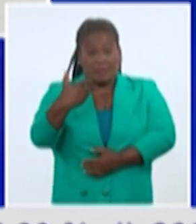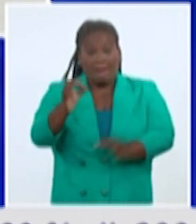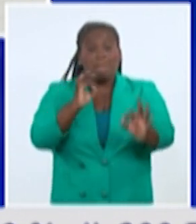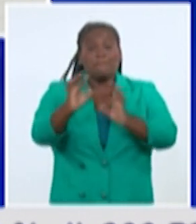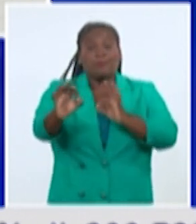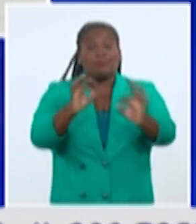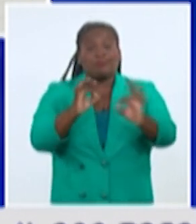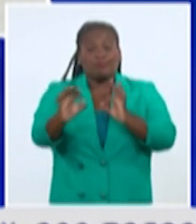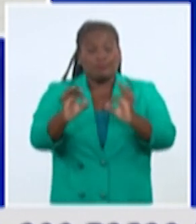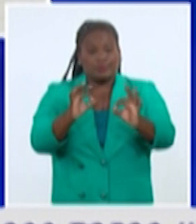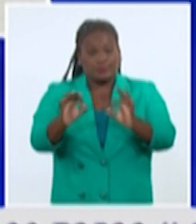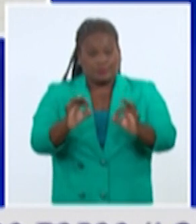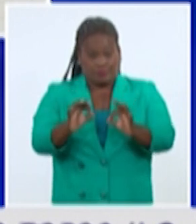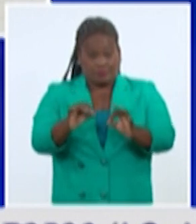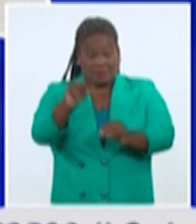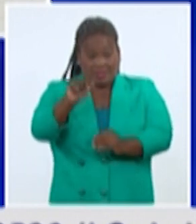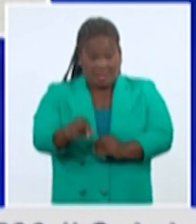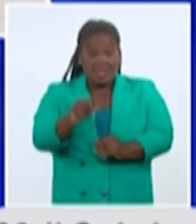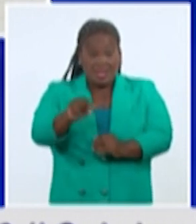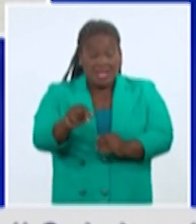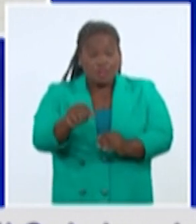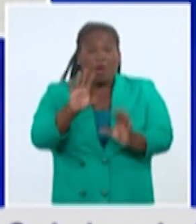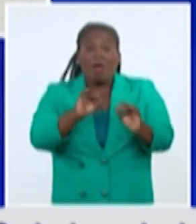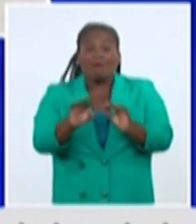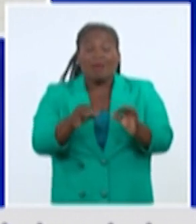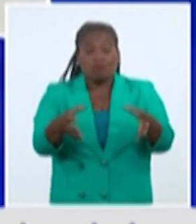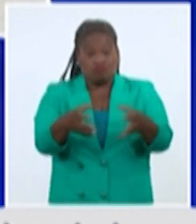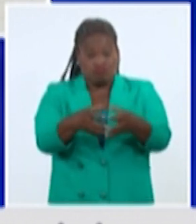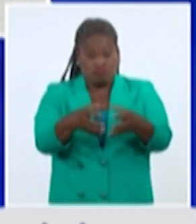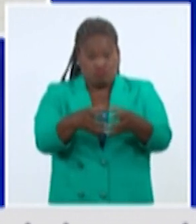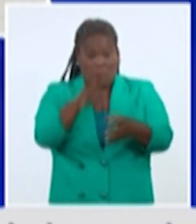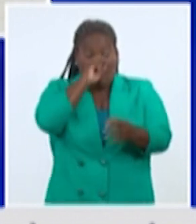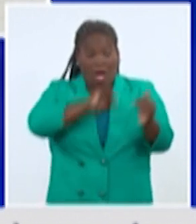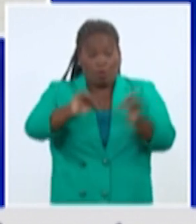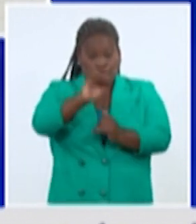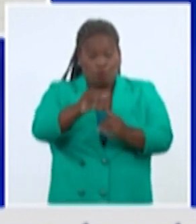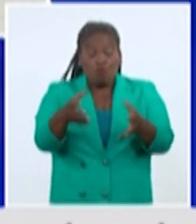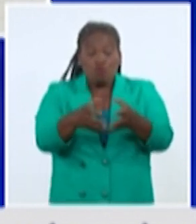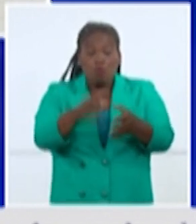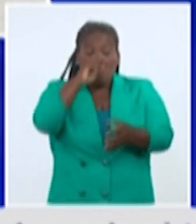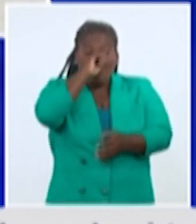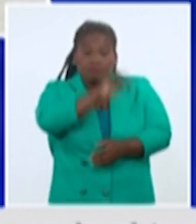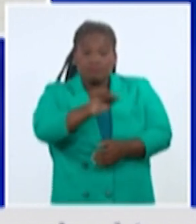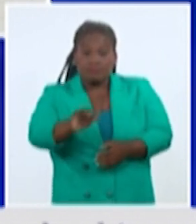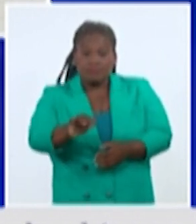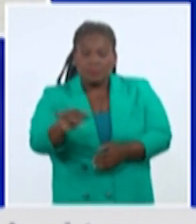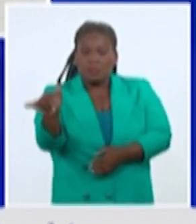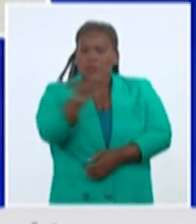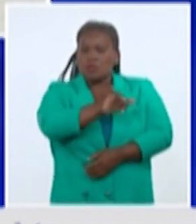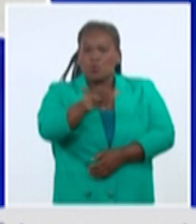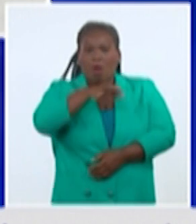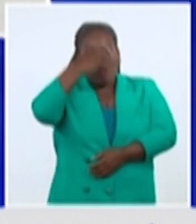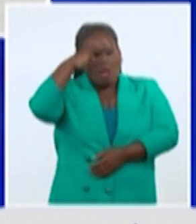en cuanto a la población adulta. Ahora, con relación a la población pediátrica, igual el país